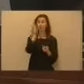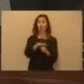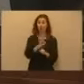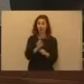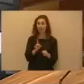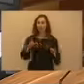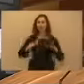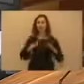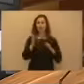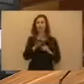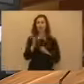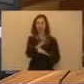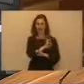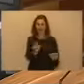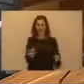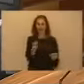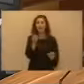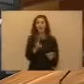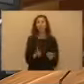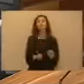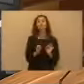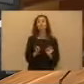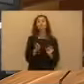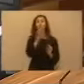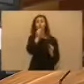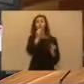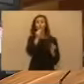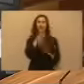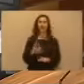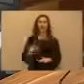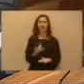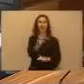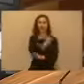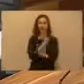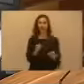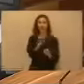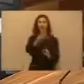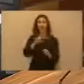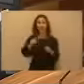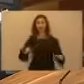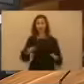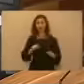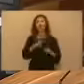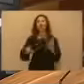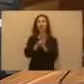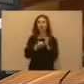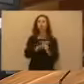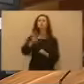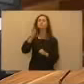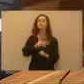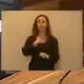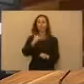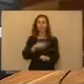vacaciones. Actualmente hay 45 vacantes sin cubrir, las cuales la ley sí permite cubrir. Es habitual que los